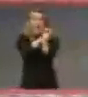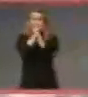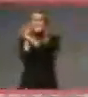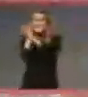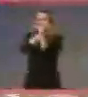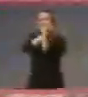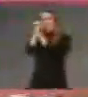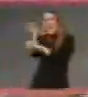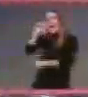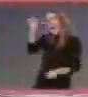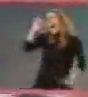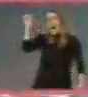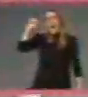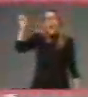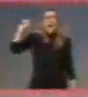fuera